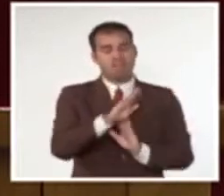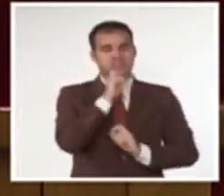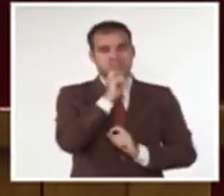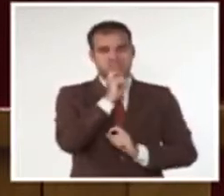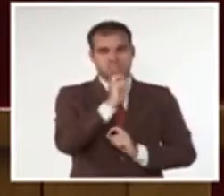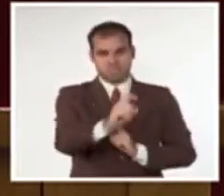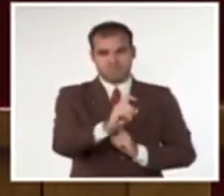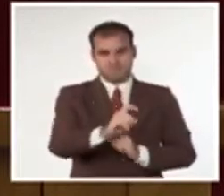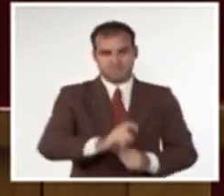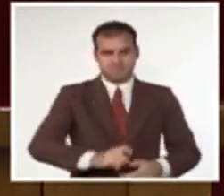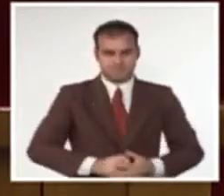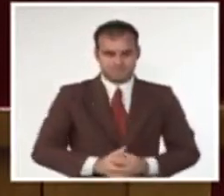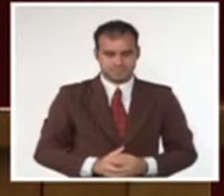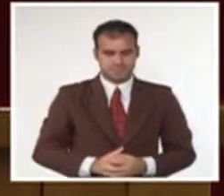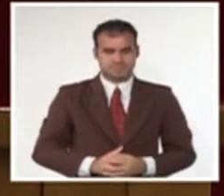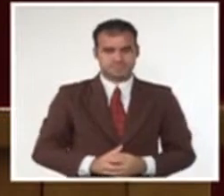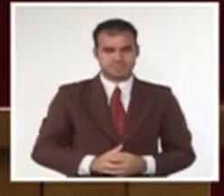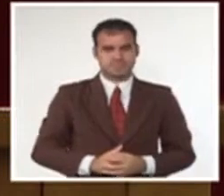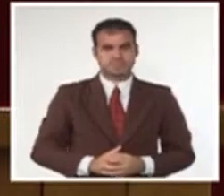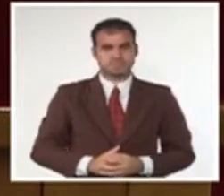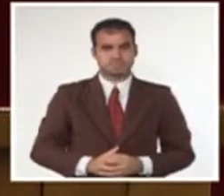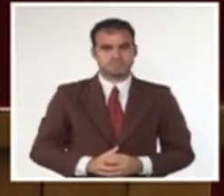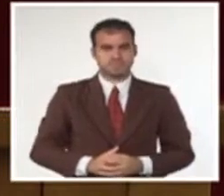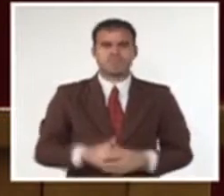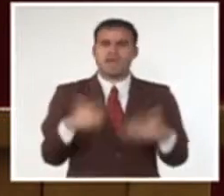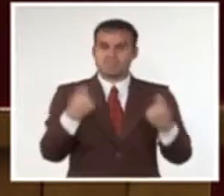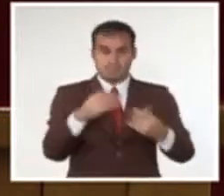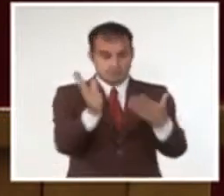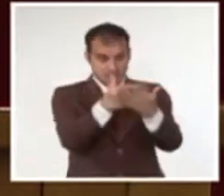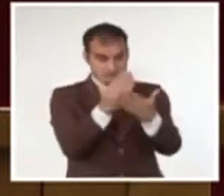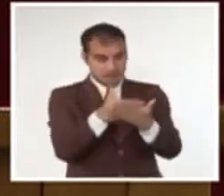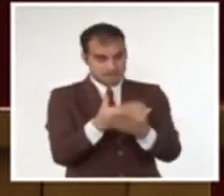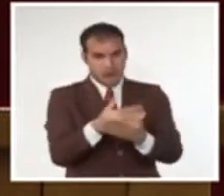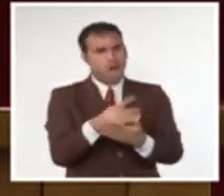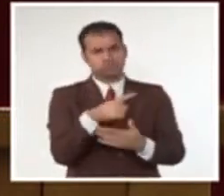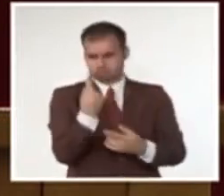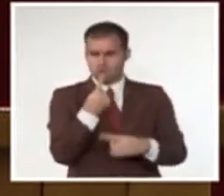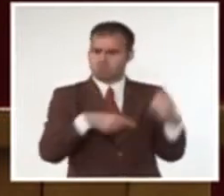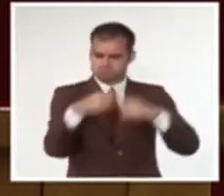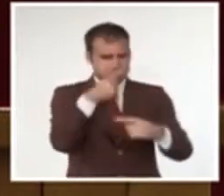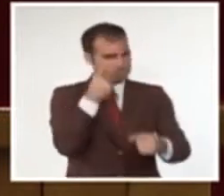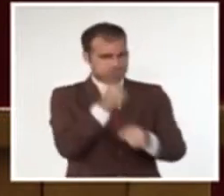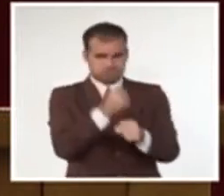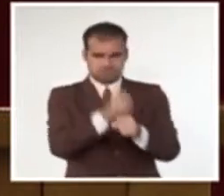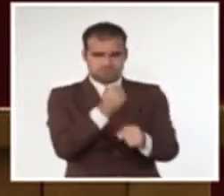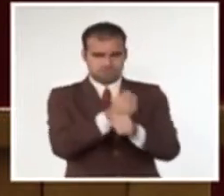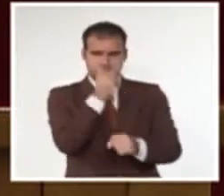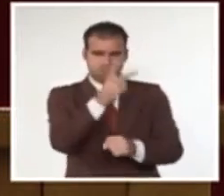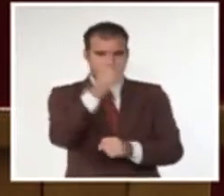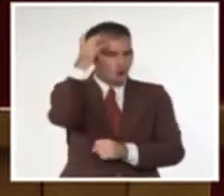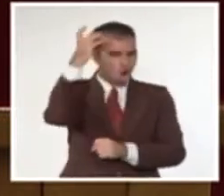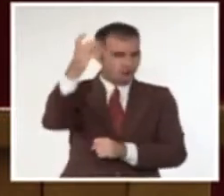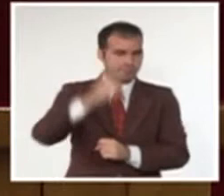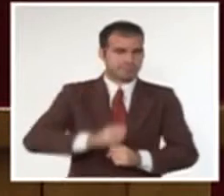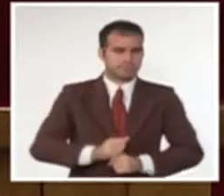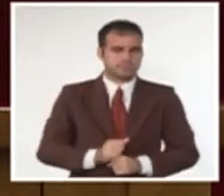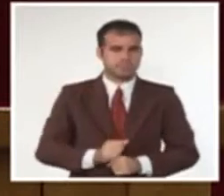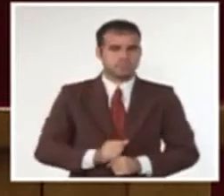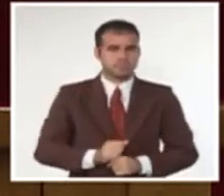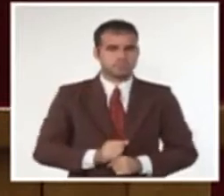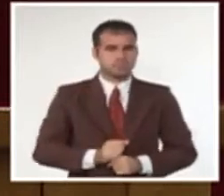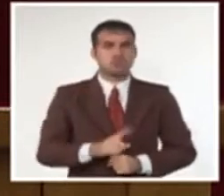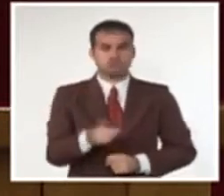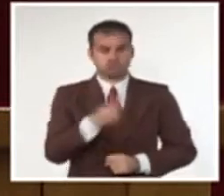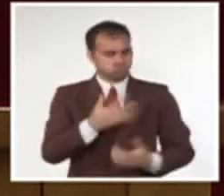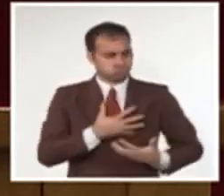de inversión extranjera. Eliminarlos seguirá siendo prioridad en el trabajo del gobierno, que ratifica la voluntad de